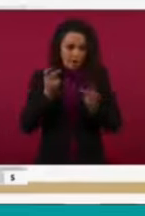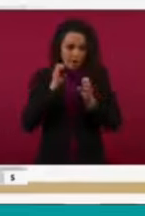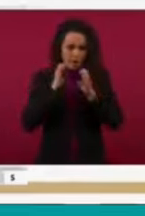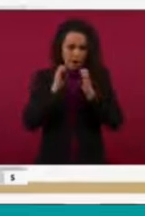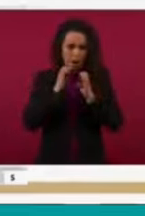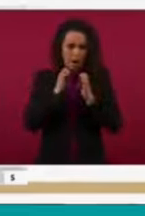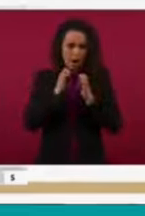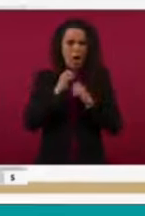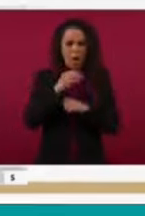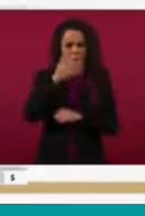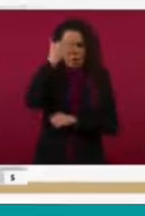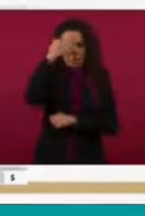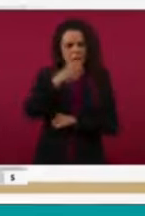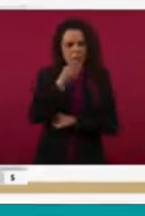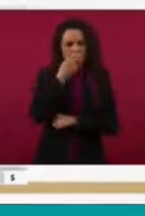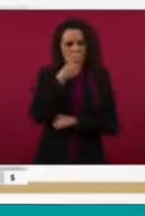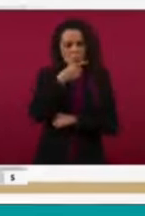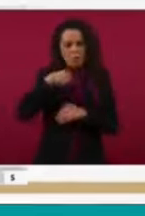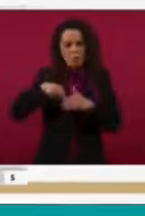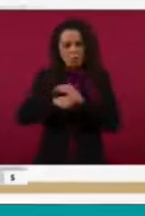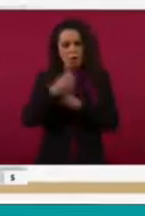se enteró de la filtración.